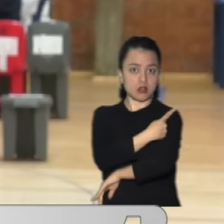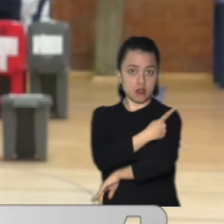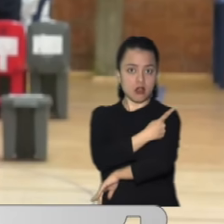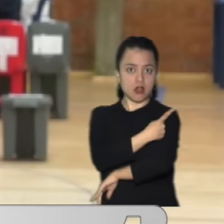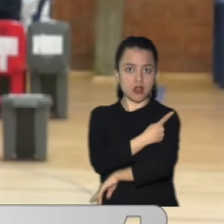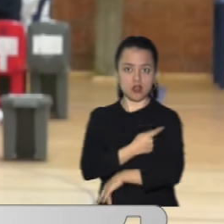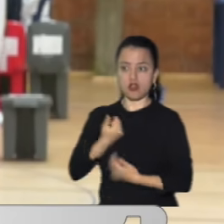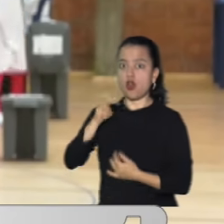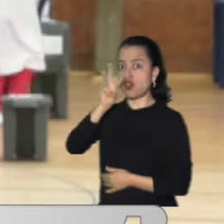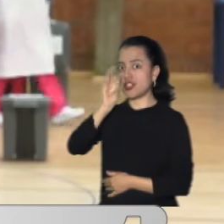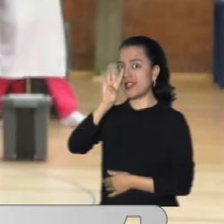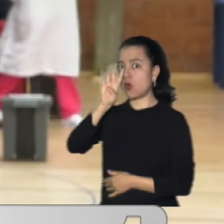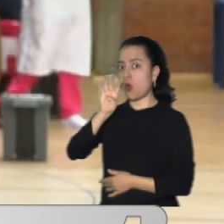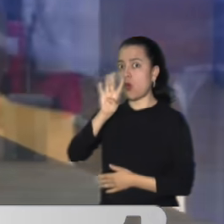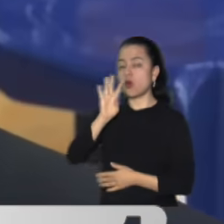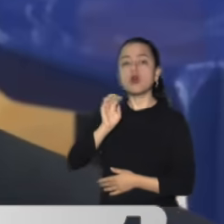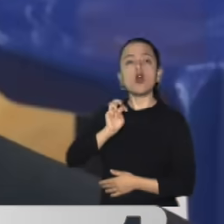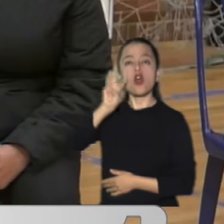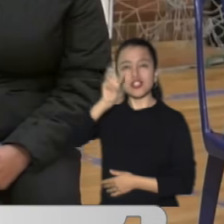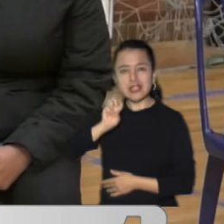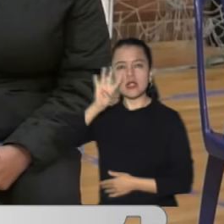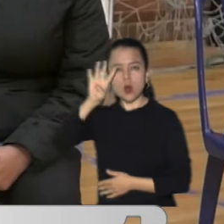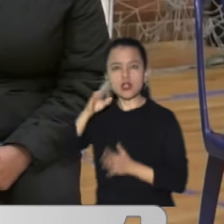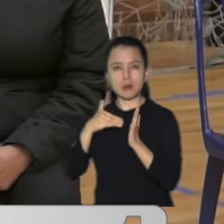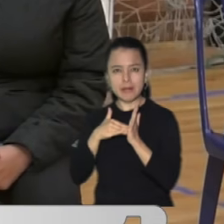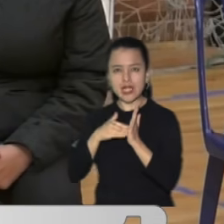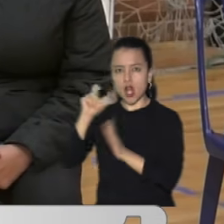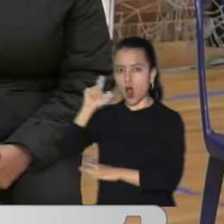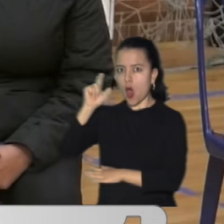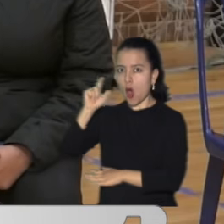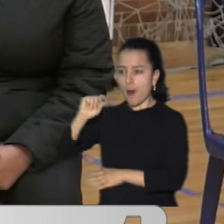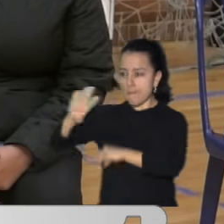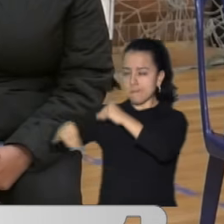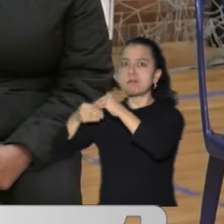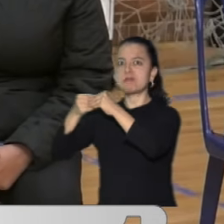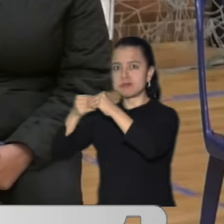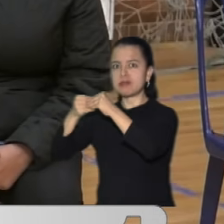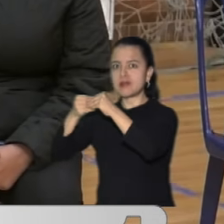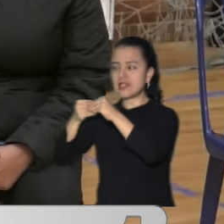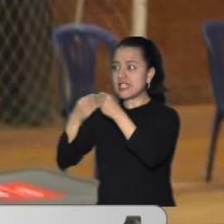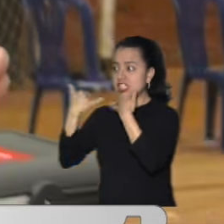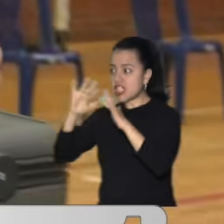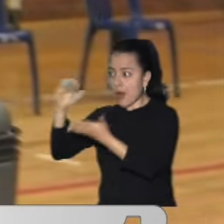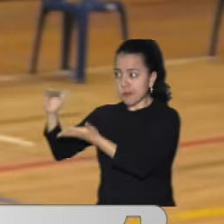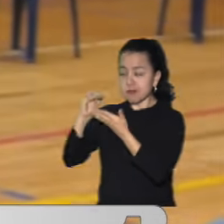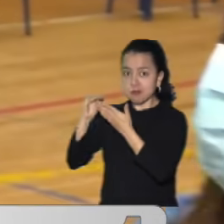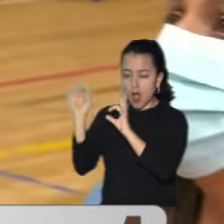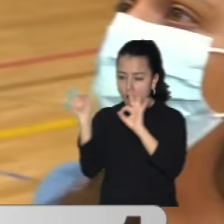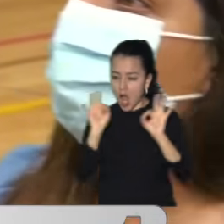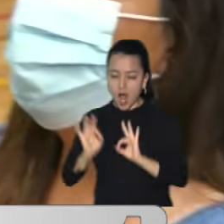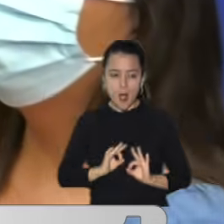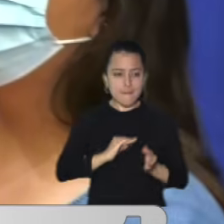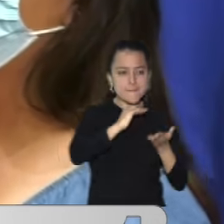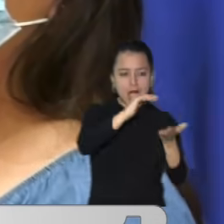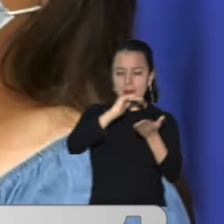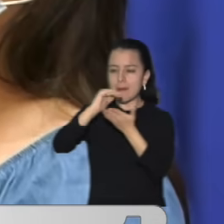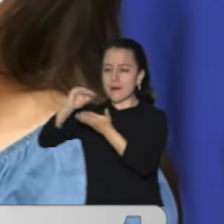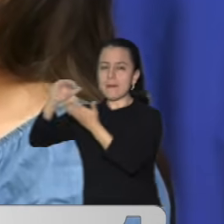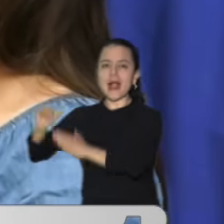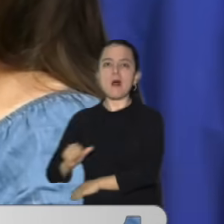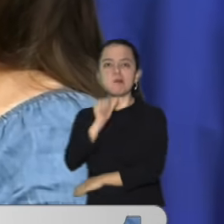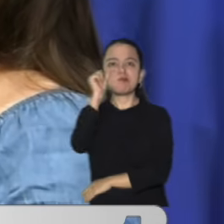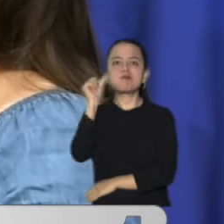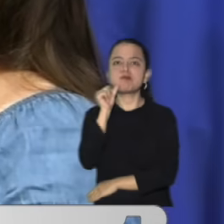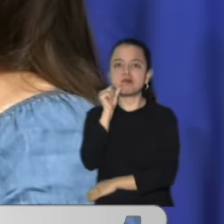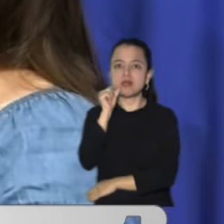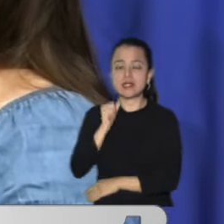llegaron 84.410 nuevas dosis y de esas 50.310 fueron habilitadas para esta población. Solo Capital